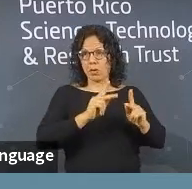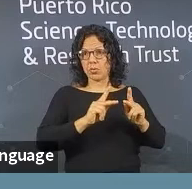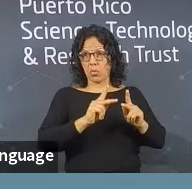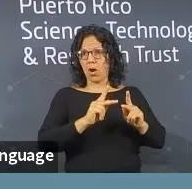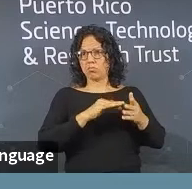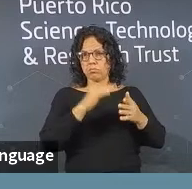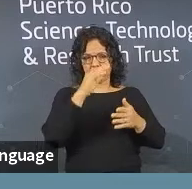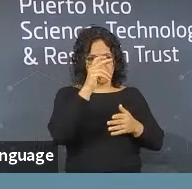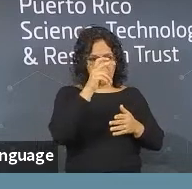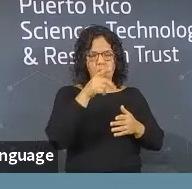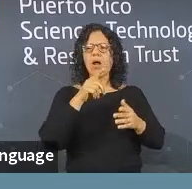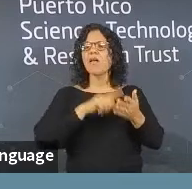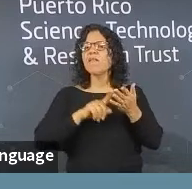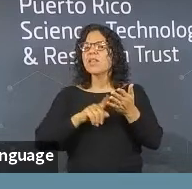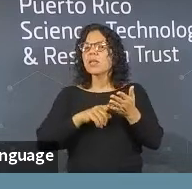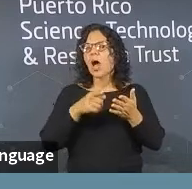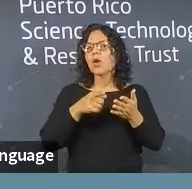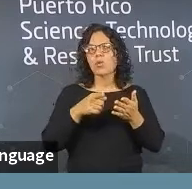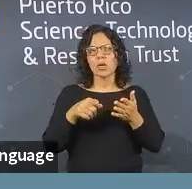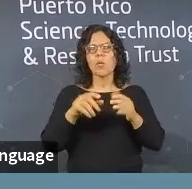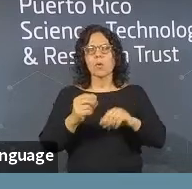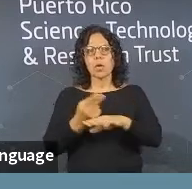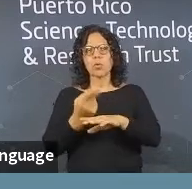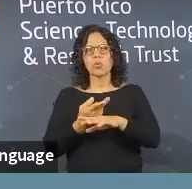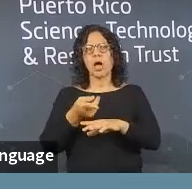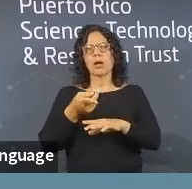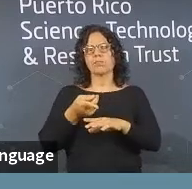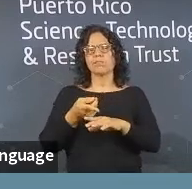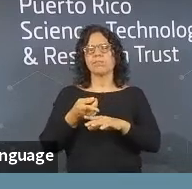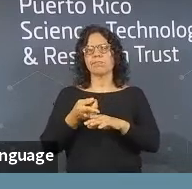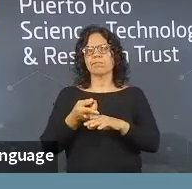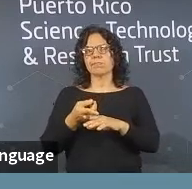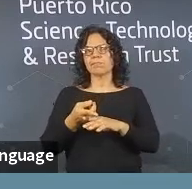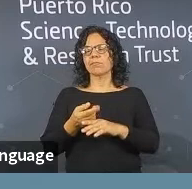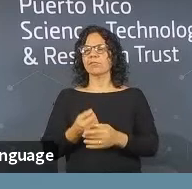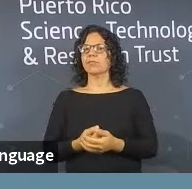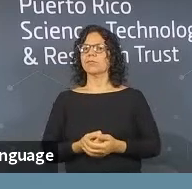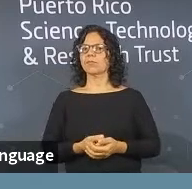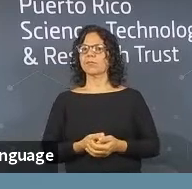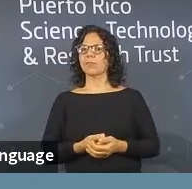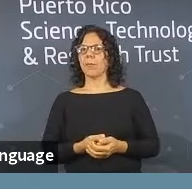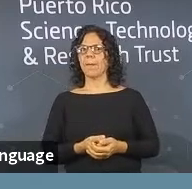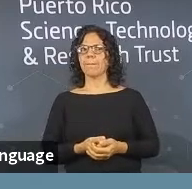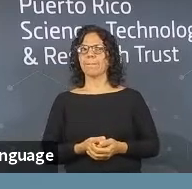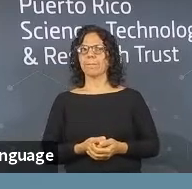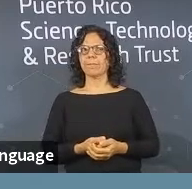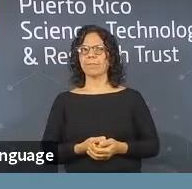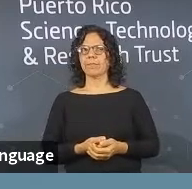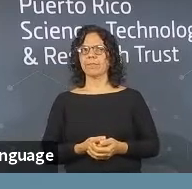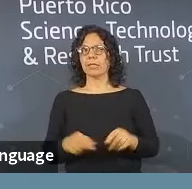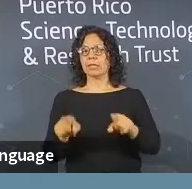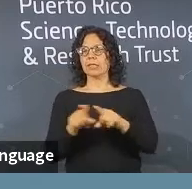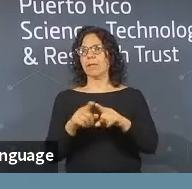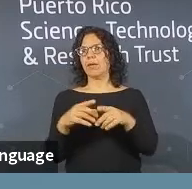visitado, pues nosotros podríamos utilizar una aplicación in situ. Y igual que las termo,